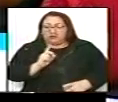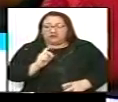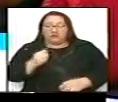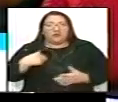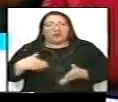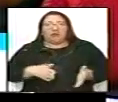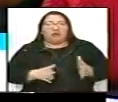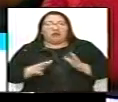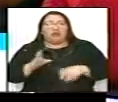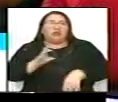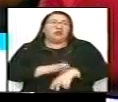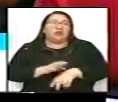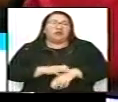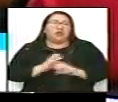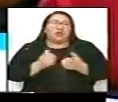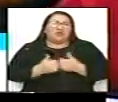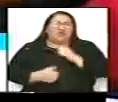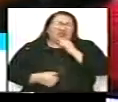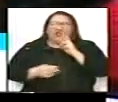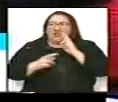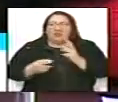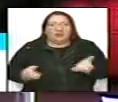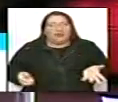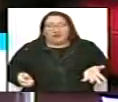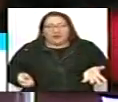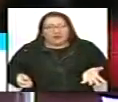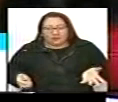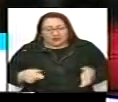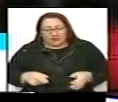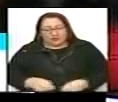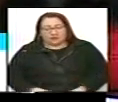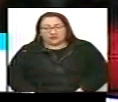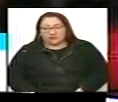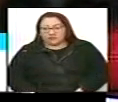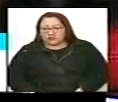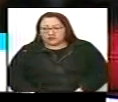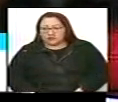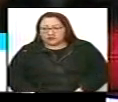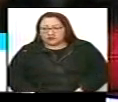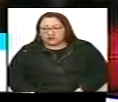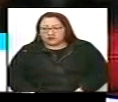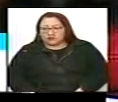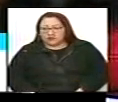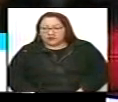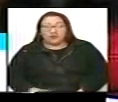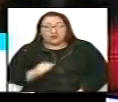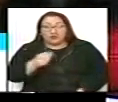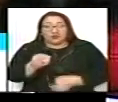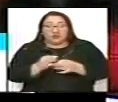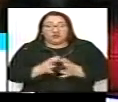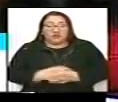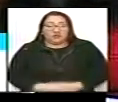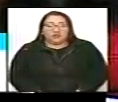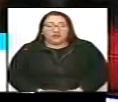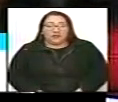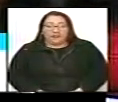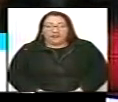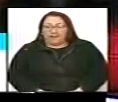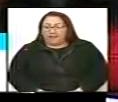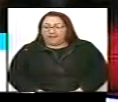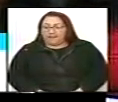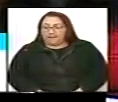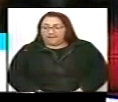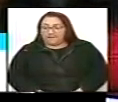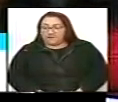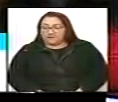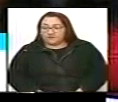tiempos del Congreso, lo cual es una falta de respeto y no nos hizo respetar acá en todo caso el fuero. Pero lo que sí quiero dejar constancia, presidente, tras suyo, y con esto termino